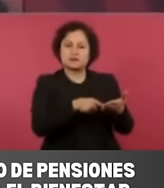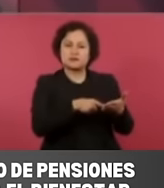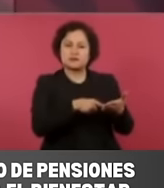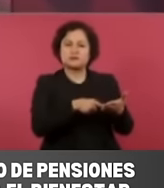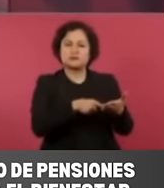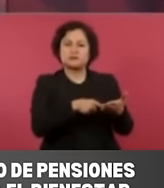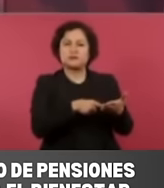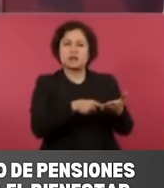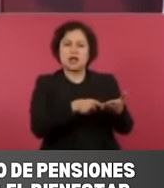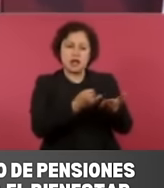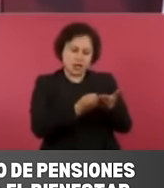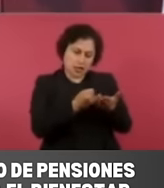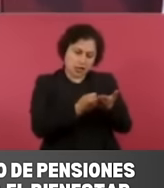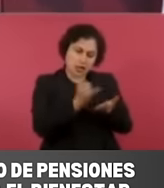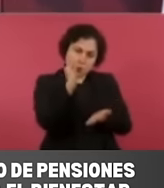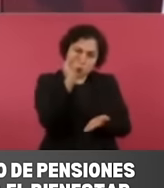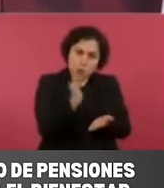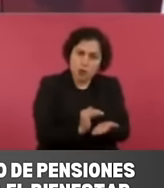el cobro de comisiones,